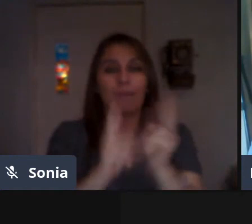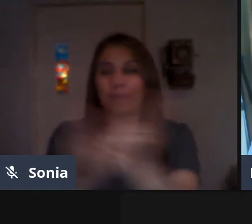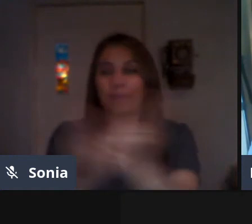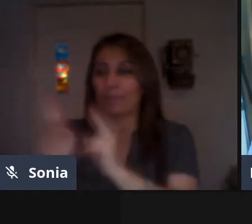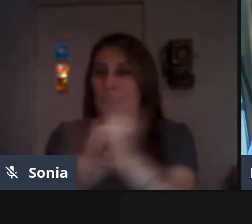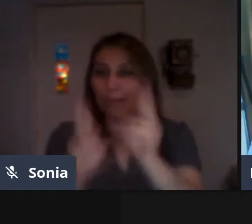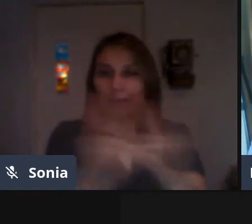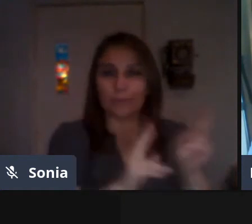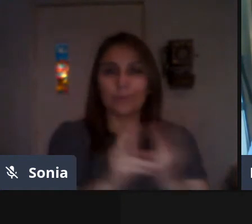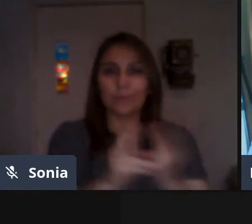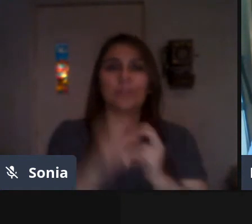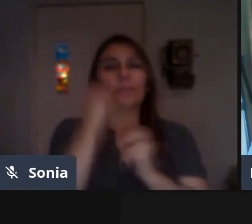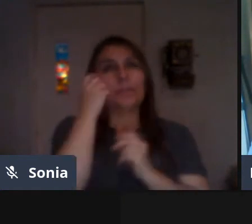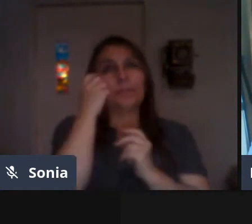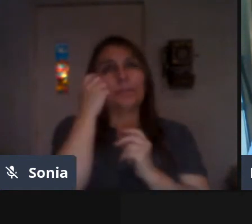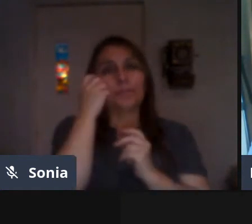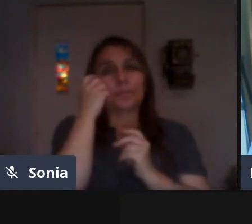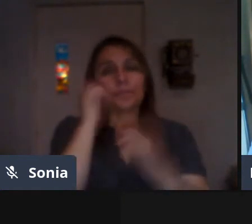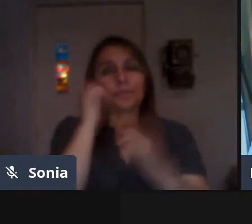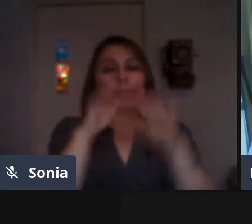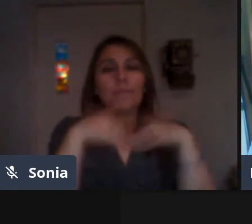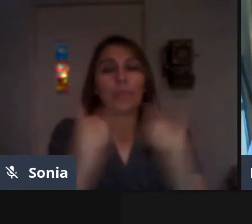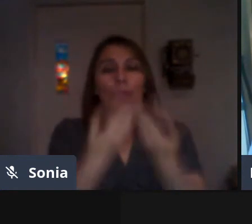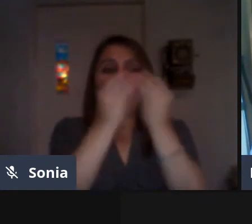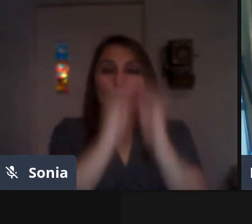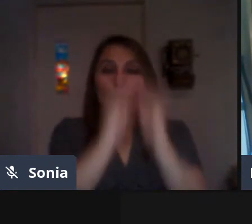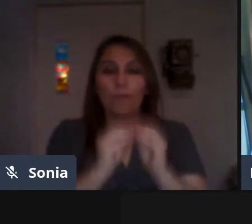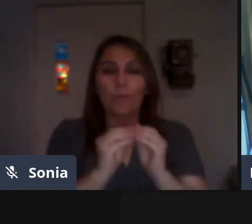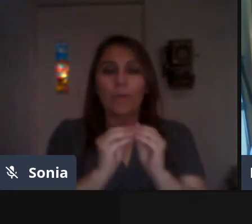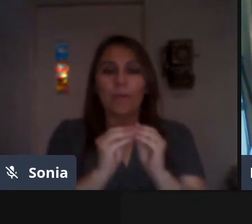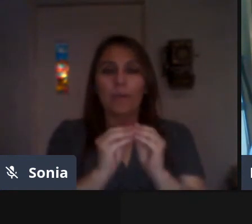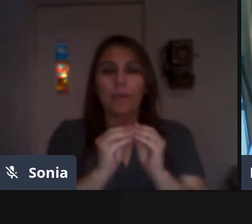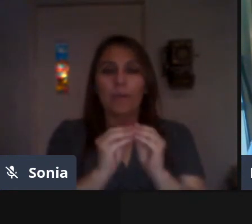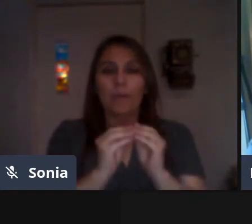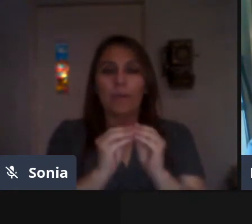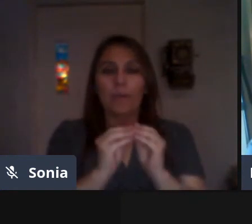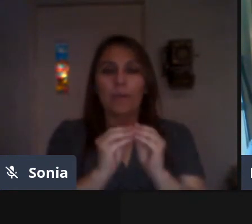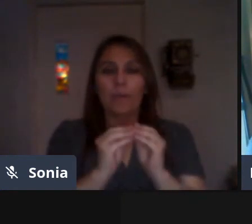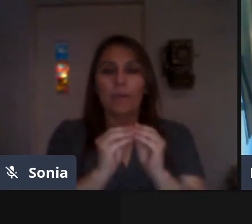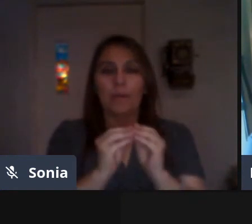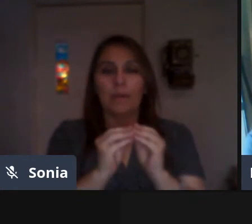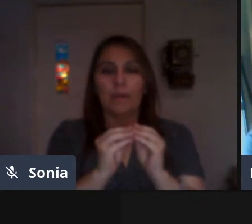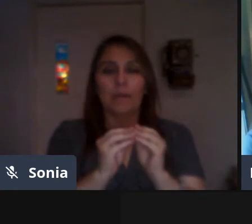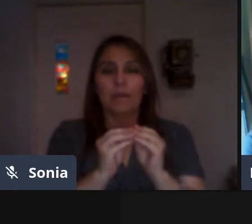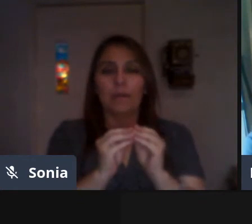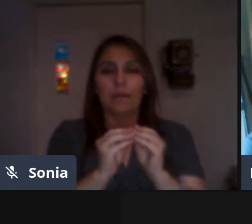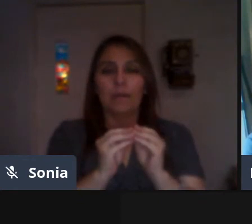y el modo en cómo vemos muchas veces por desconocimiento